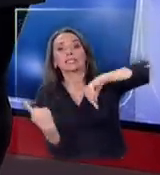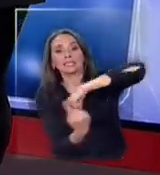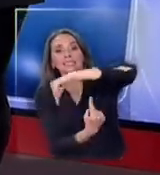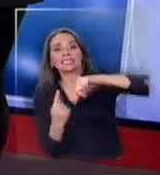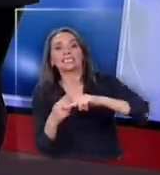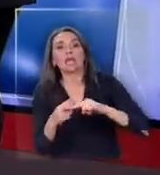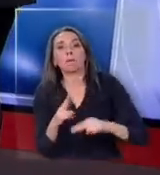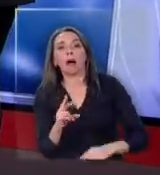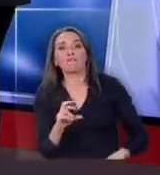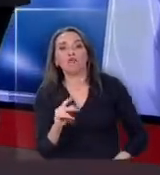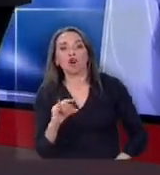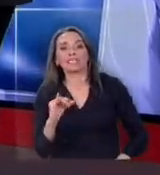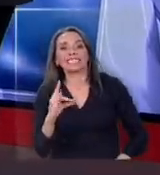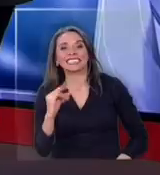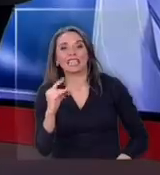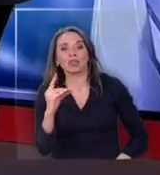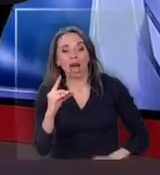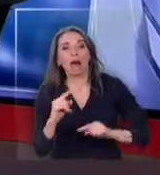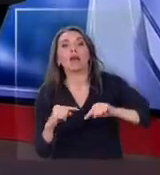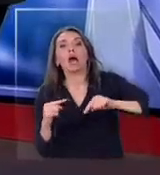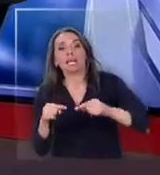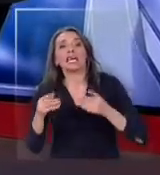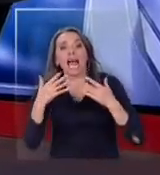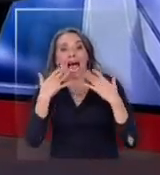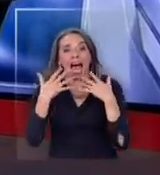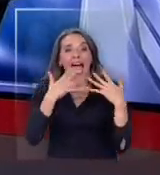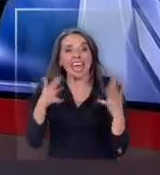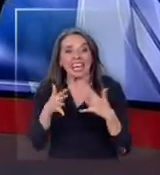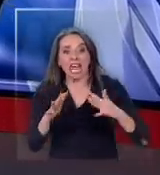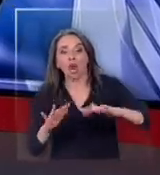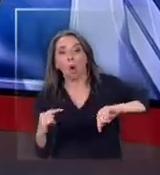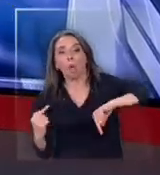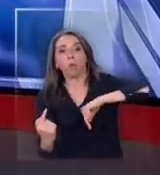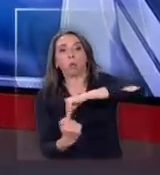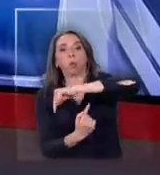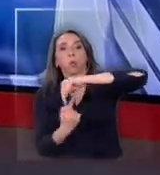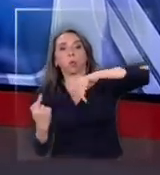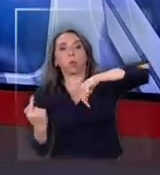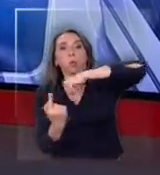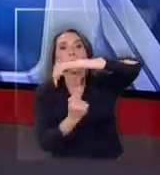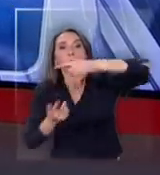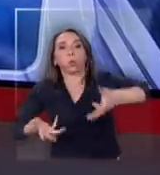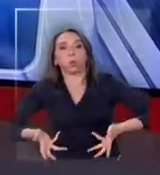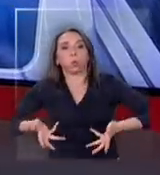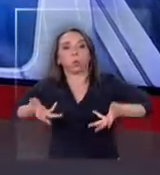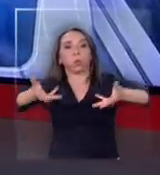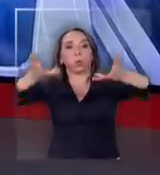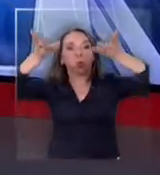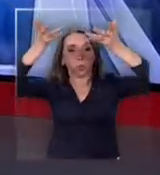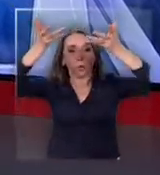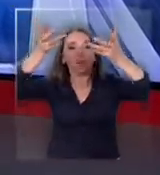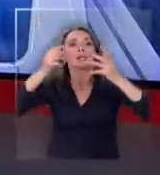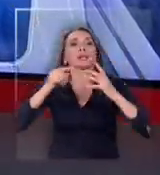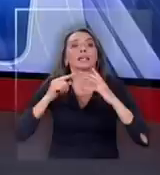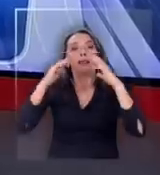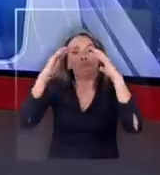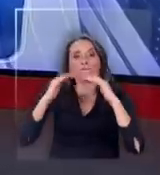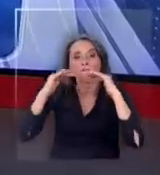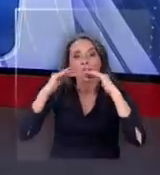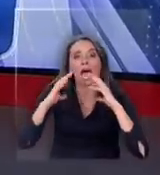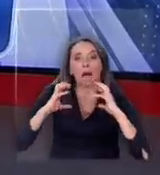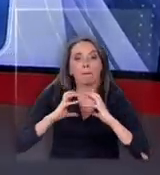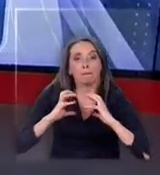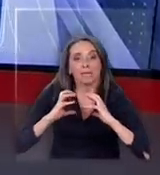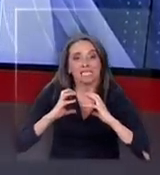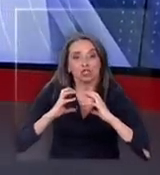que nosotros tenemos vorticidad y por eso se va girando la atmósfera y también esto en particular. Lo que hace entonces es crear una baja presión muy